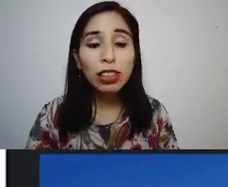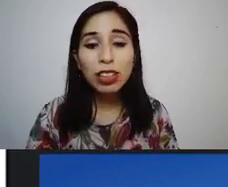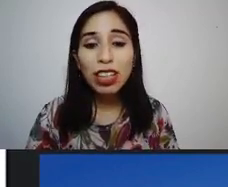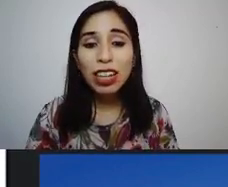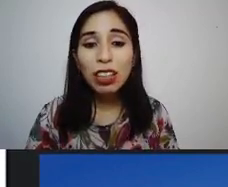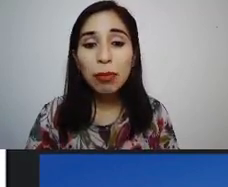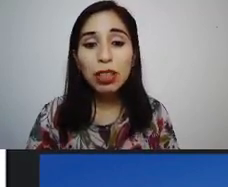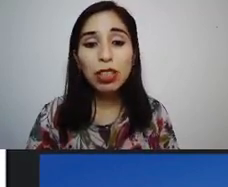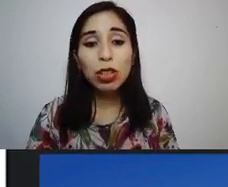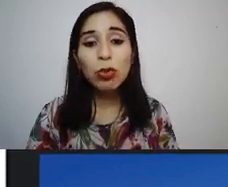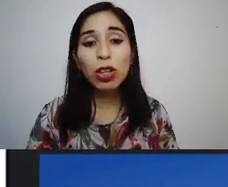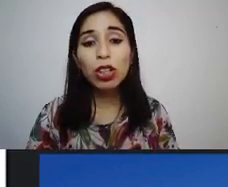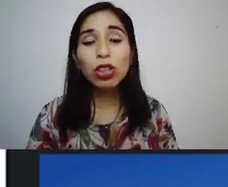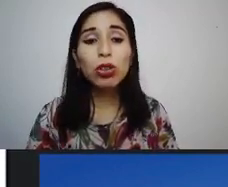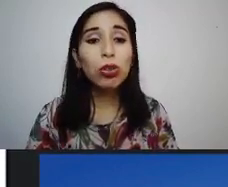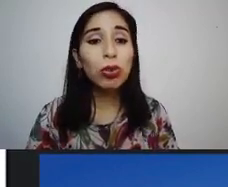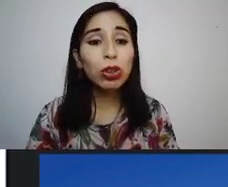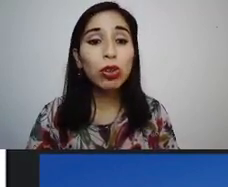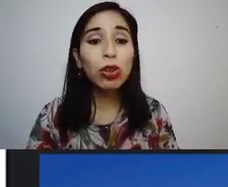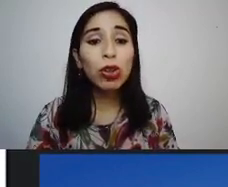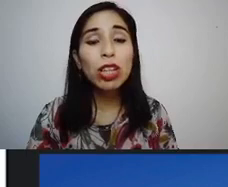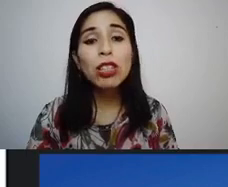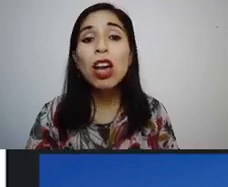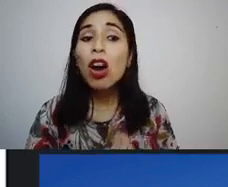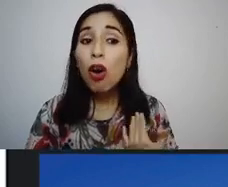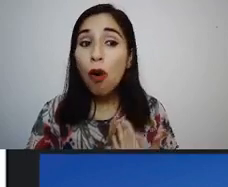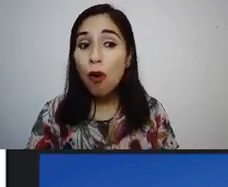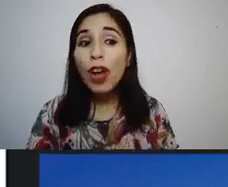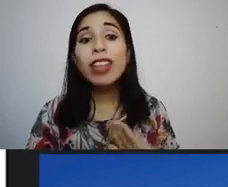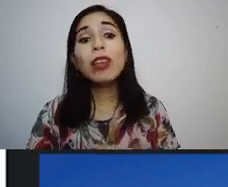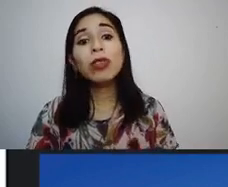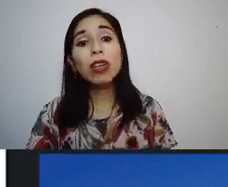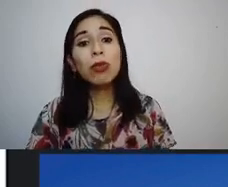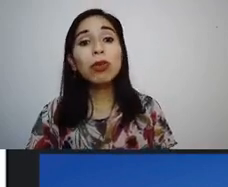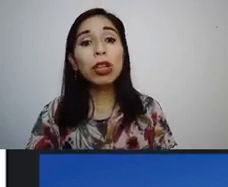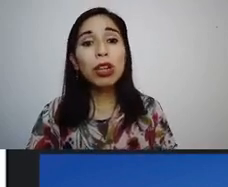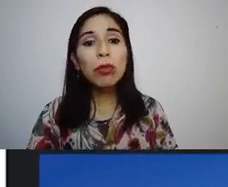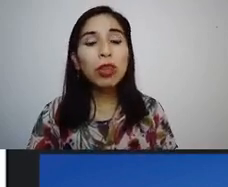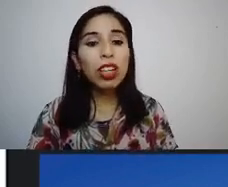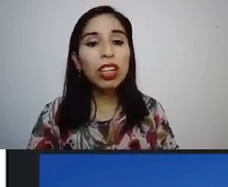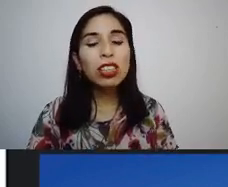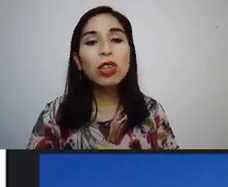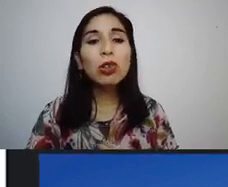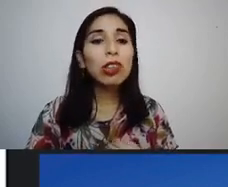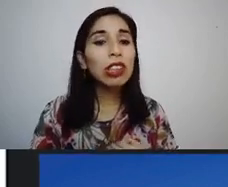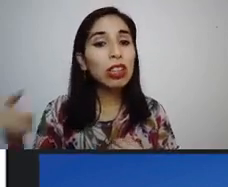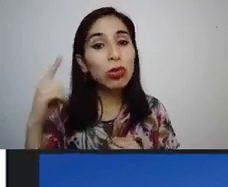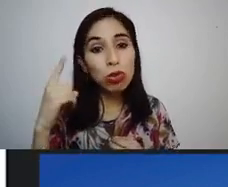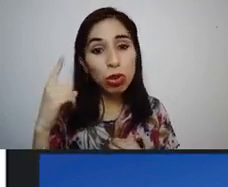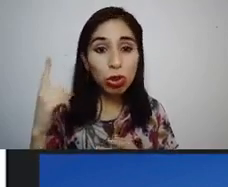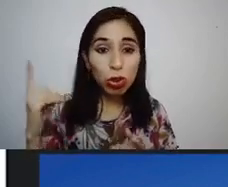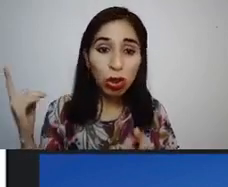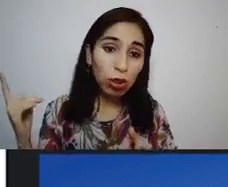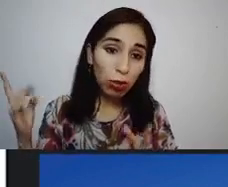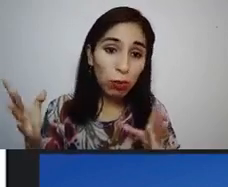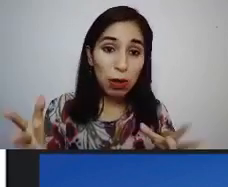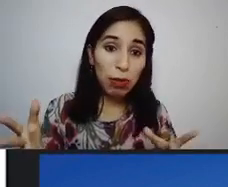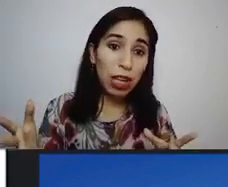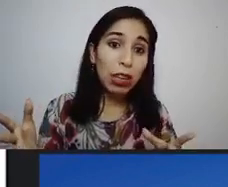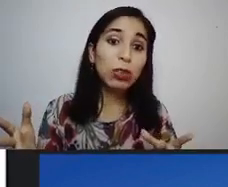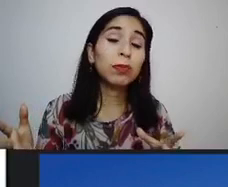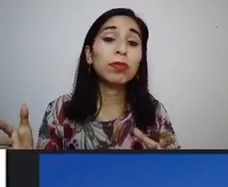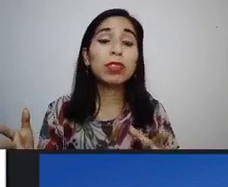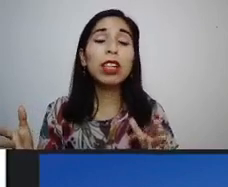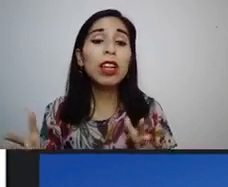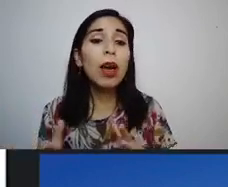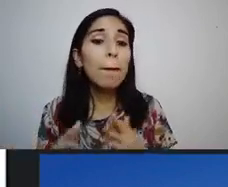encontrar directamente este cuadradito con cuatro colores o en algunas computadoras modernas ya lo encuentran de un solo color como